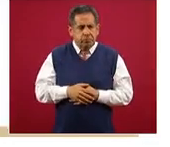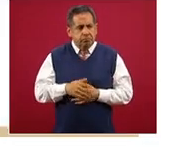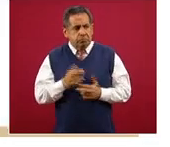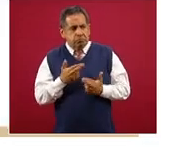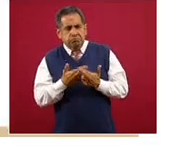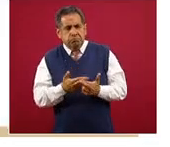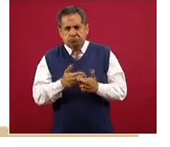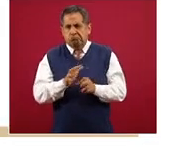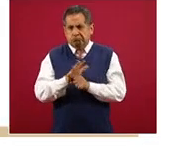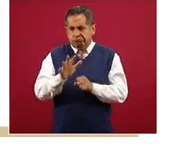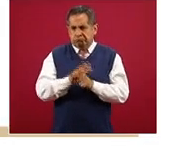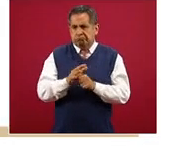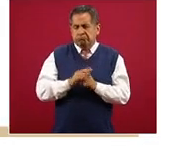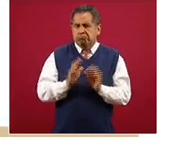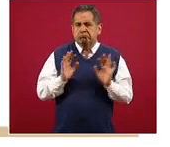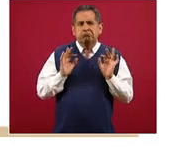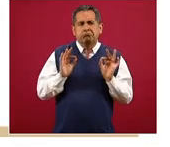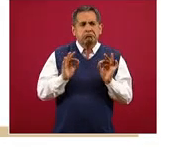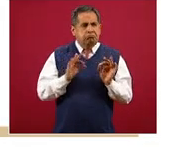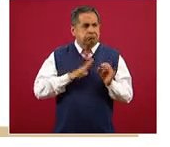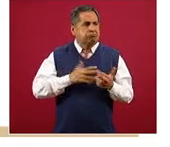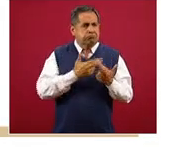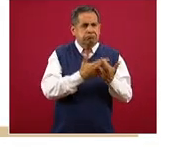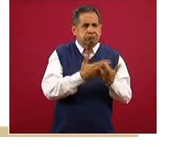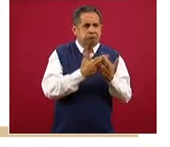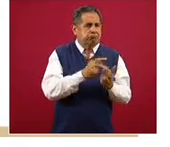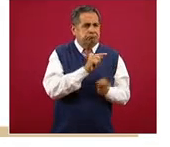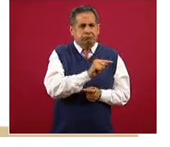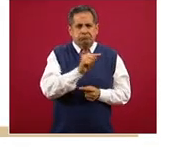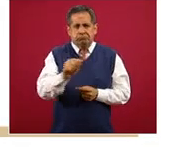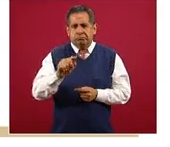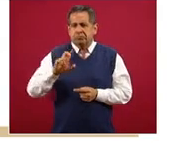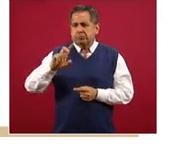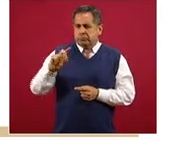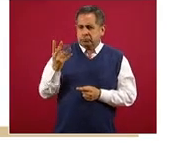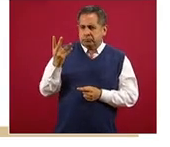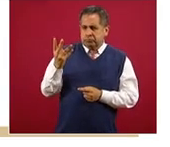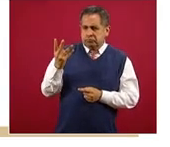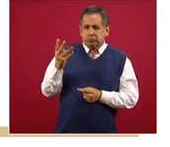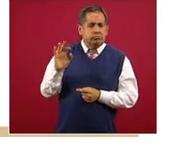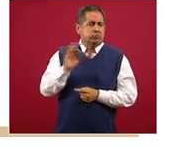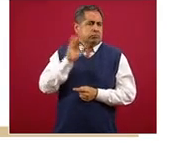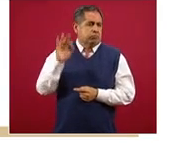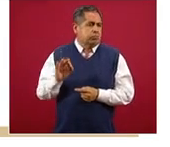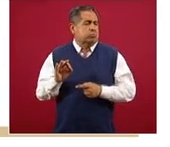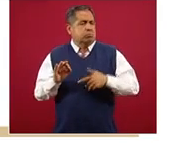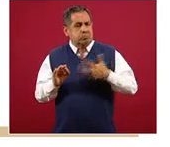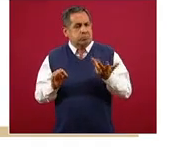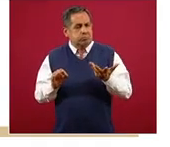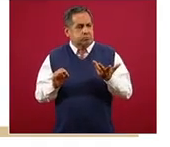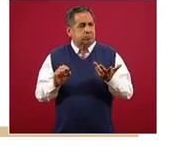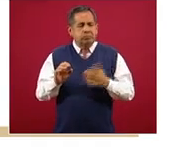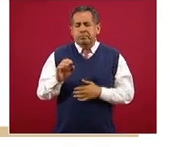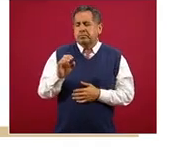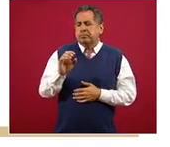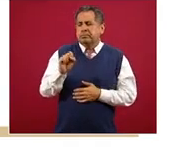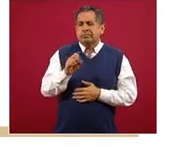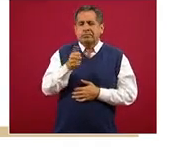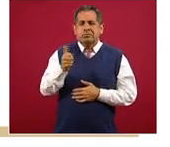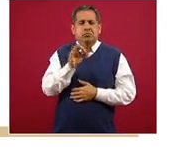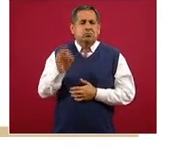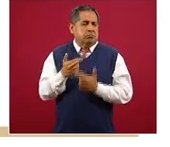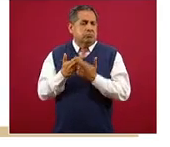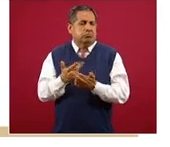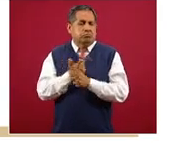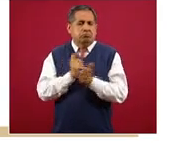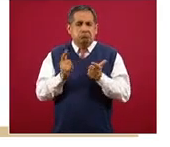estable en el último mes prácticamente, 34% es la ocupación que se ha registrado para ayer a la medianoche,